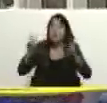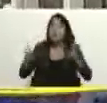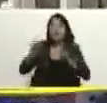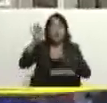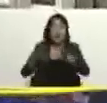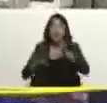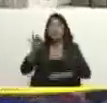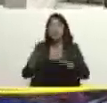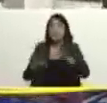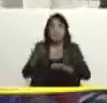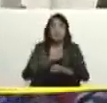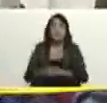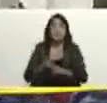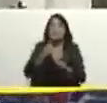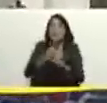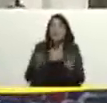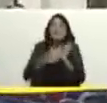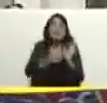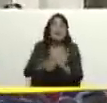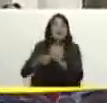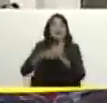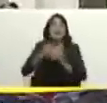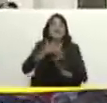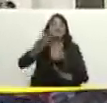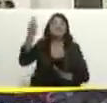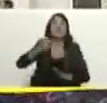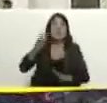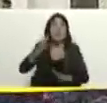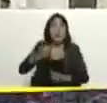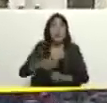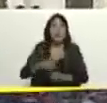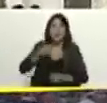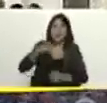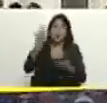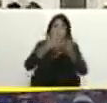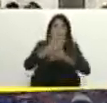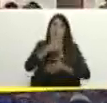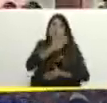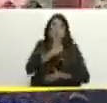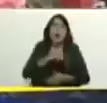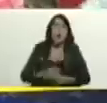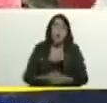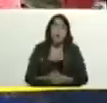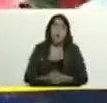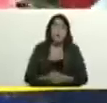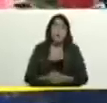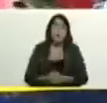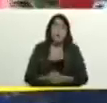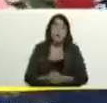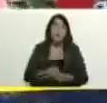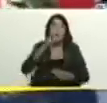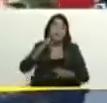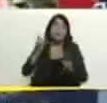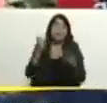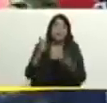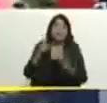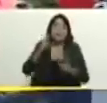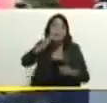justicia, con la verdad y la igualdad del pueblo de Venezuela. No tengo duda que fue un día de resurrección